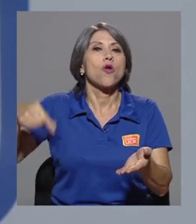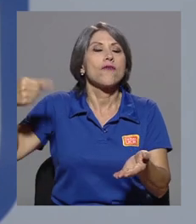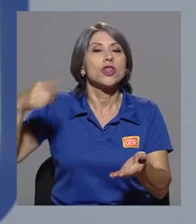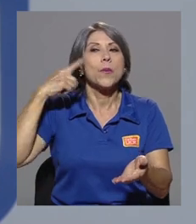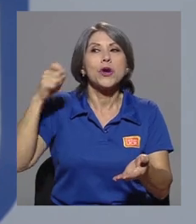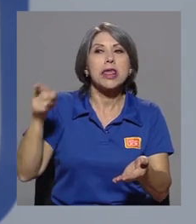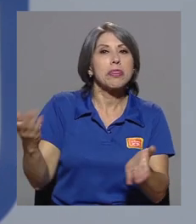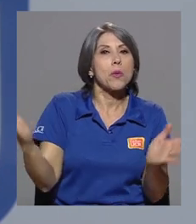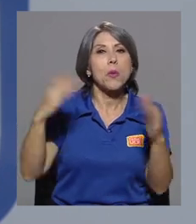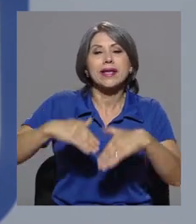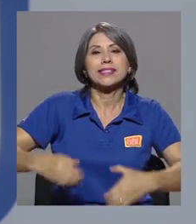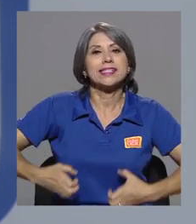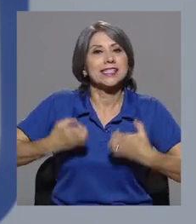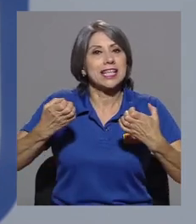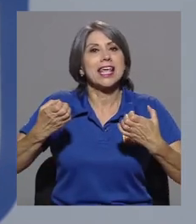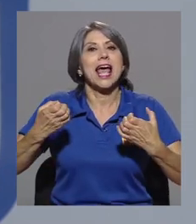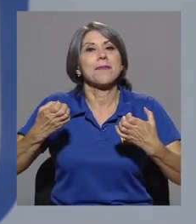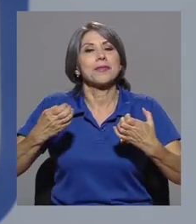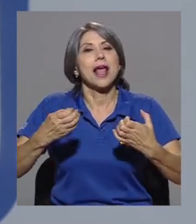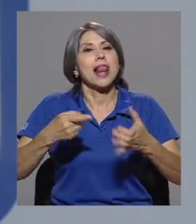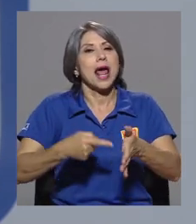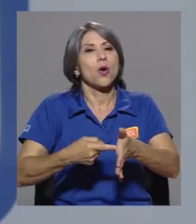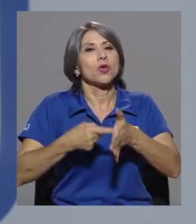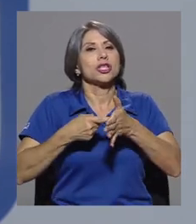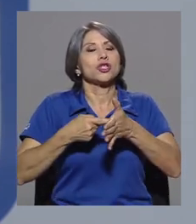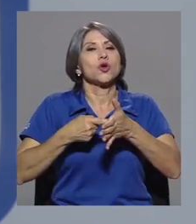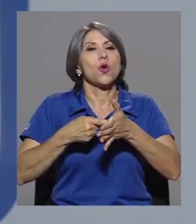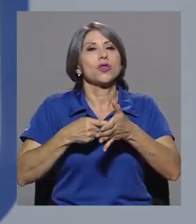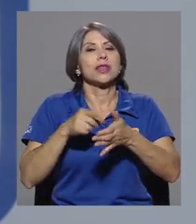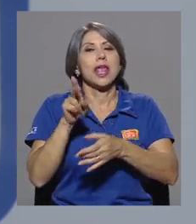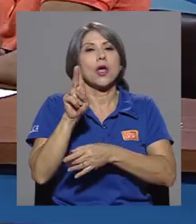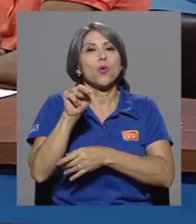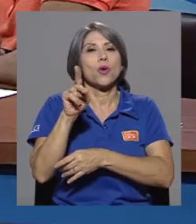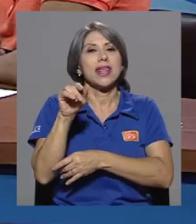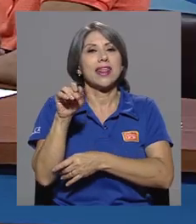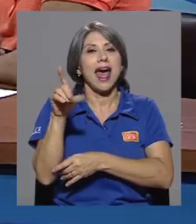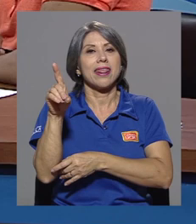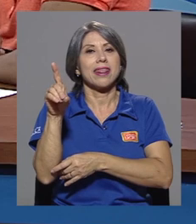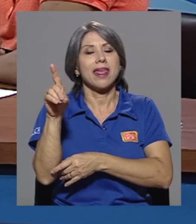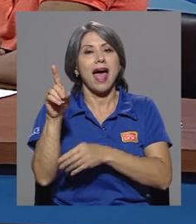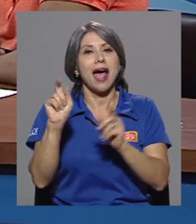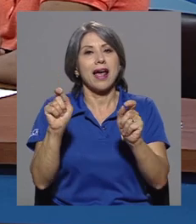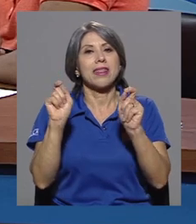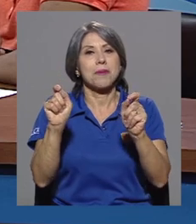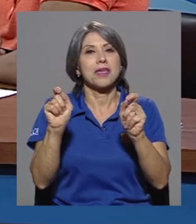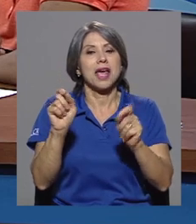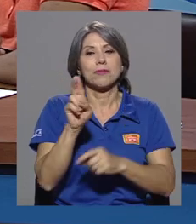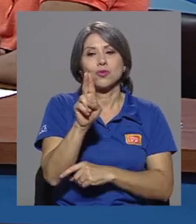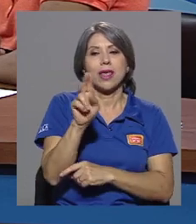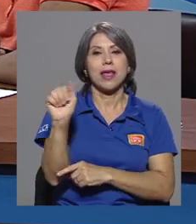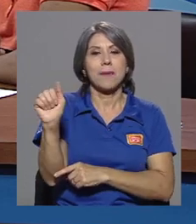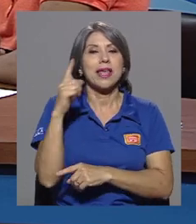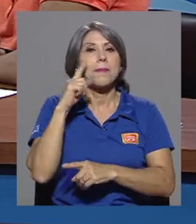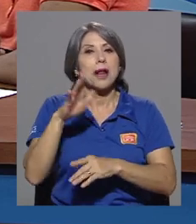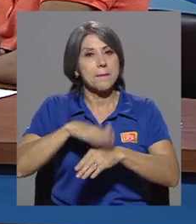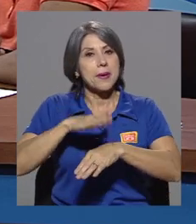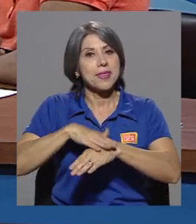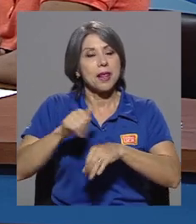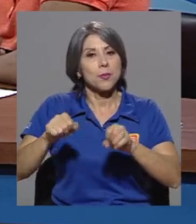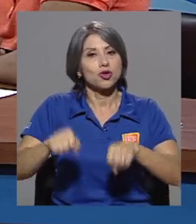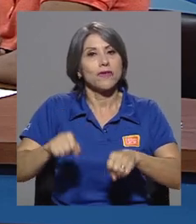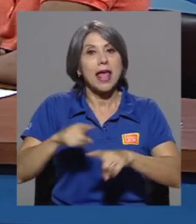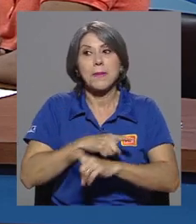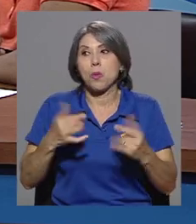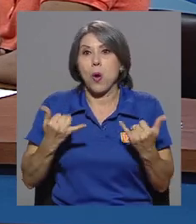existía la con la condición de unidad académica que permitiera esa esa posibilidad en ese